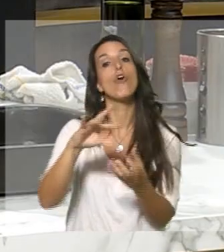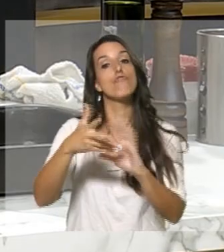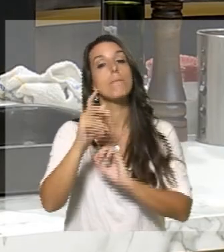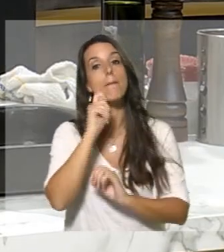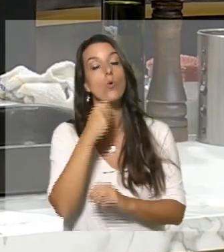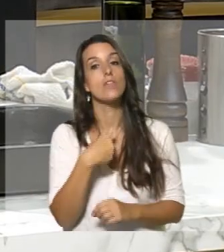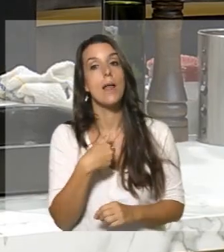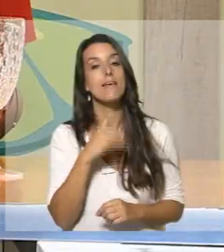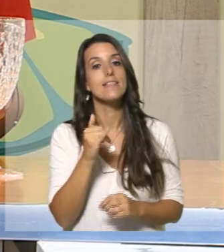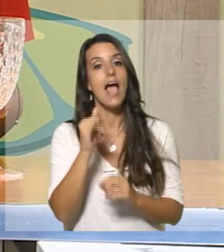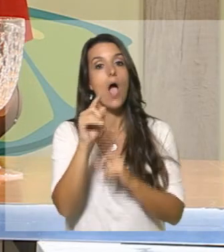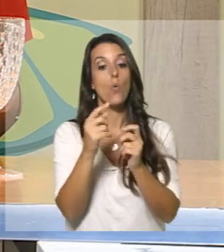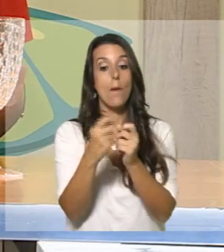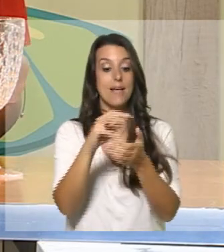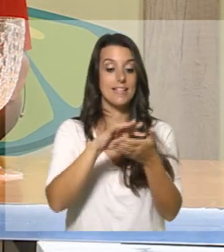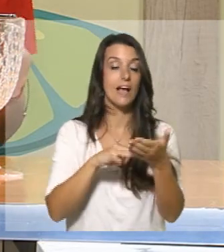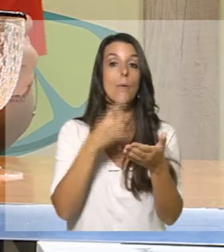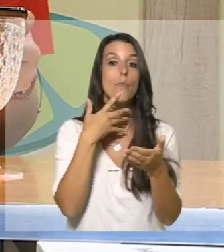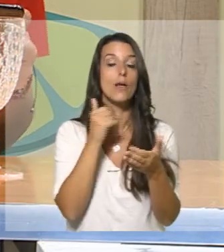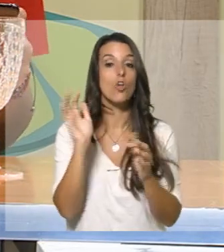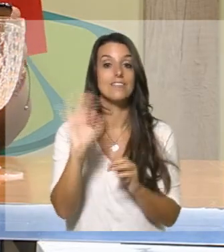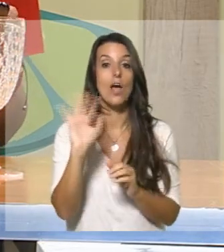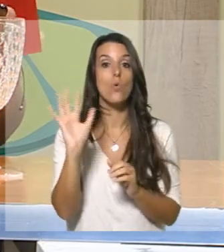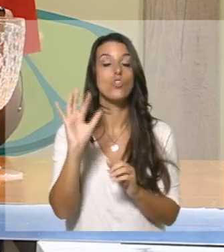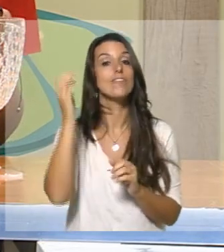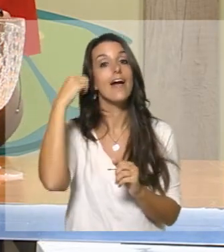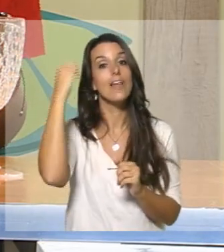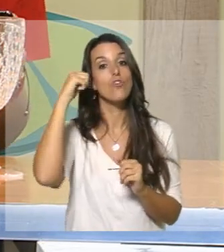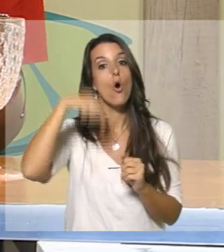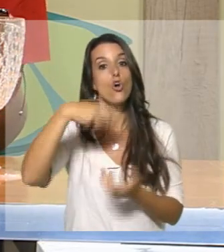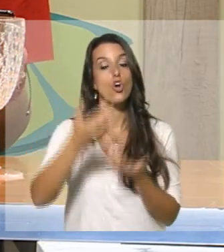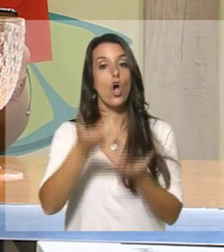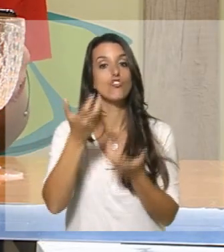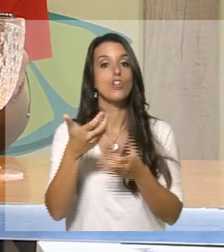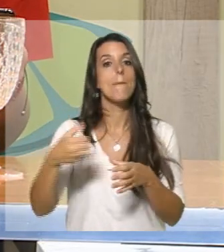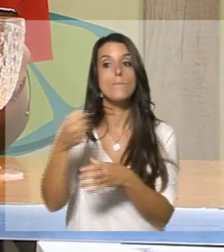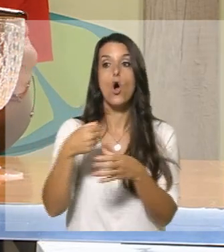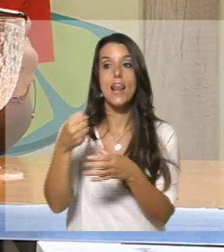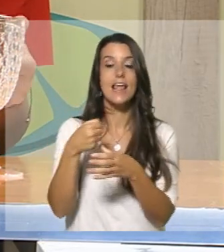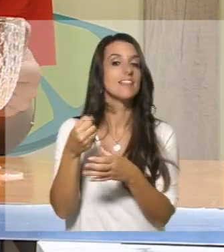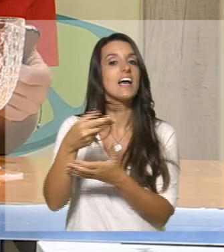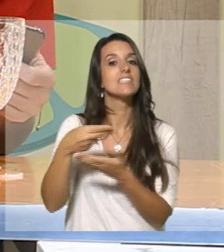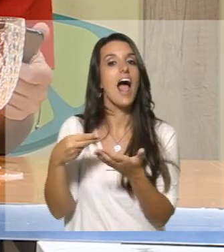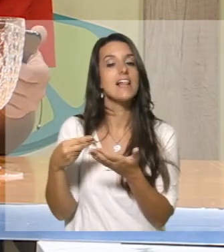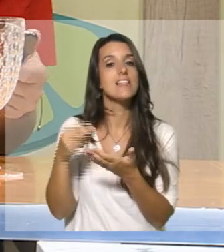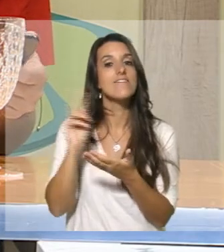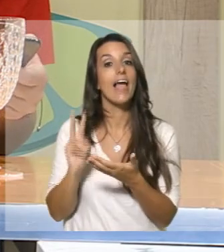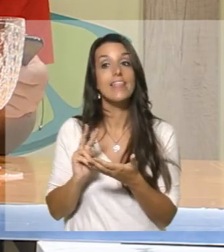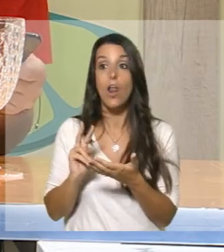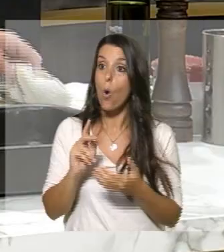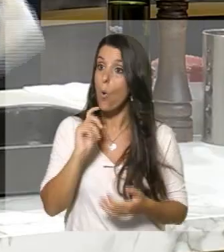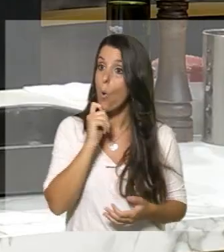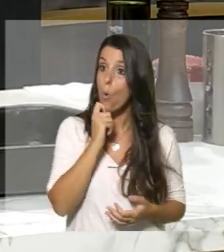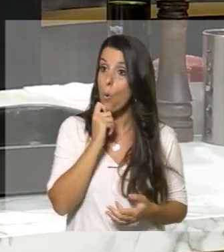Sí. Leemos algunos de los mensajes. Por ejemplo, saludos desde Santa Lucía. Hoy cocinamos polenta con salsa vegetariana. Los